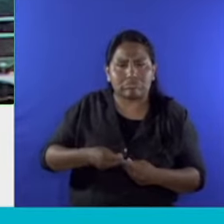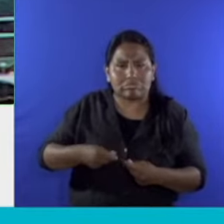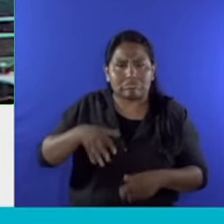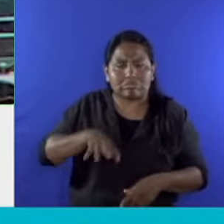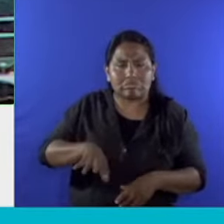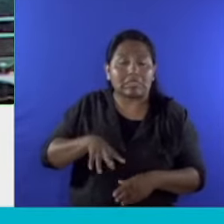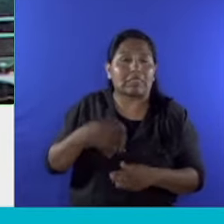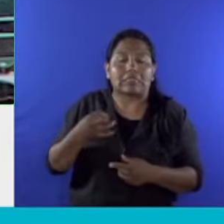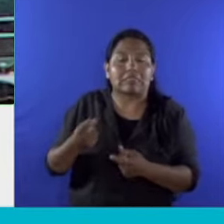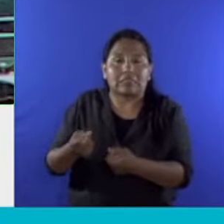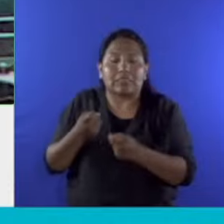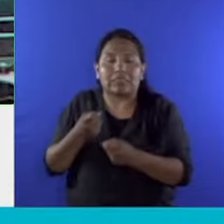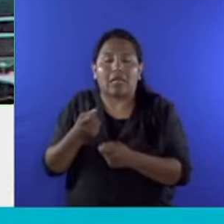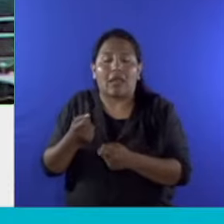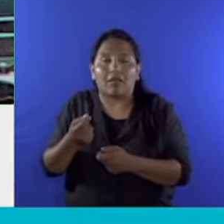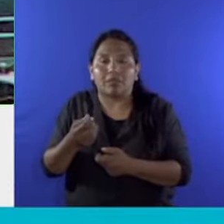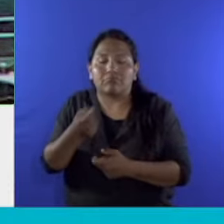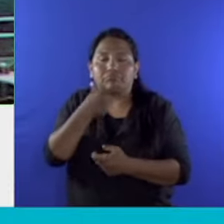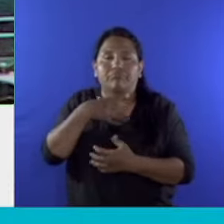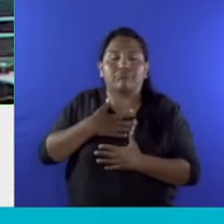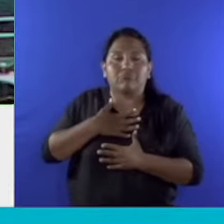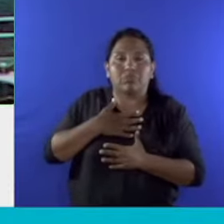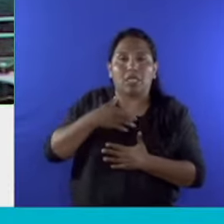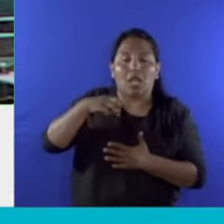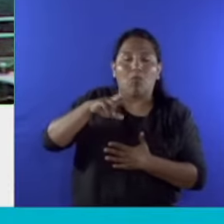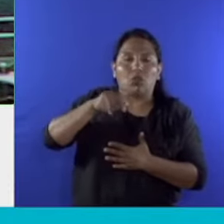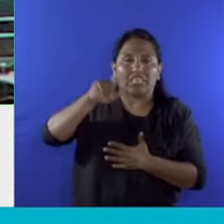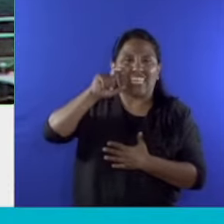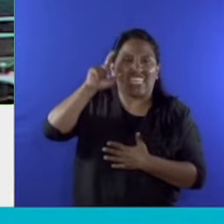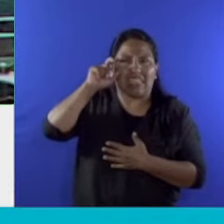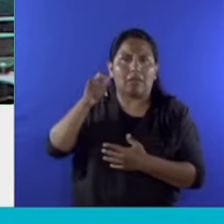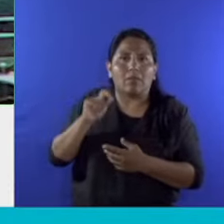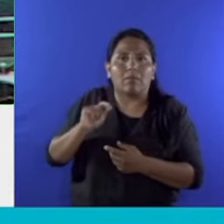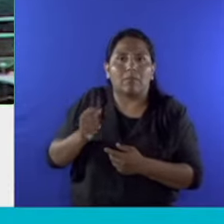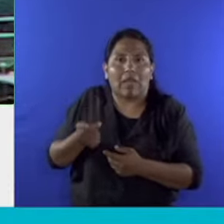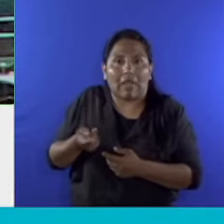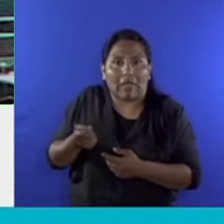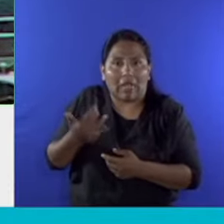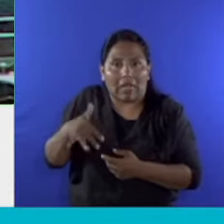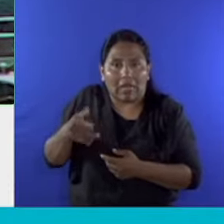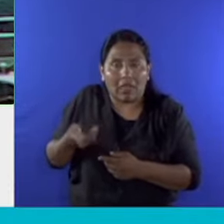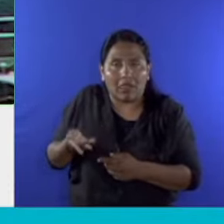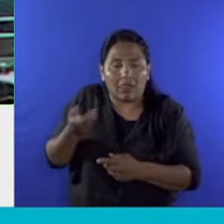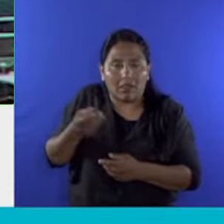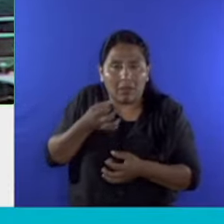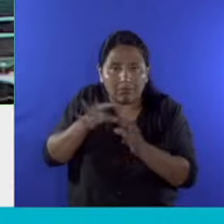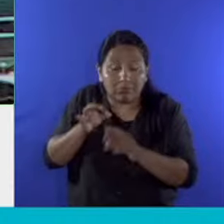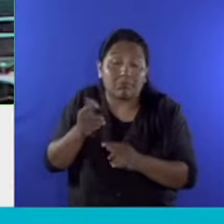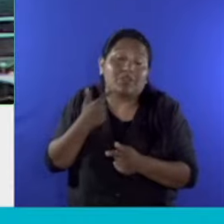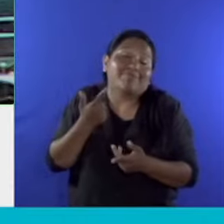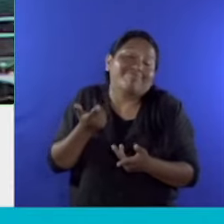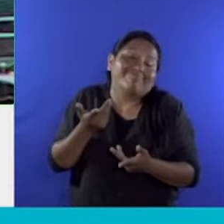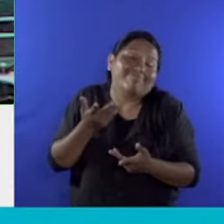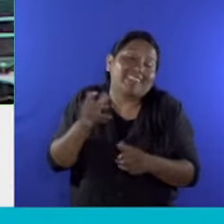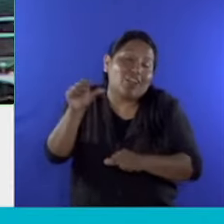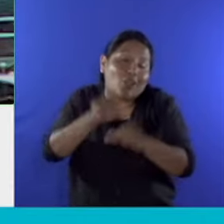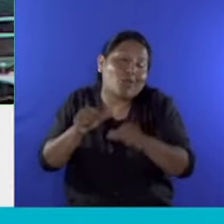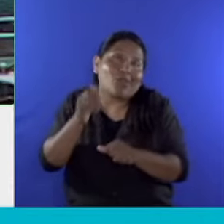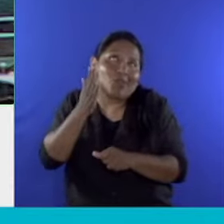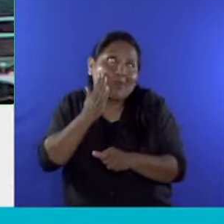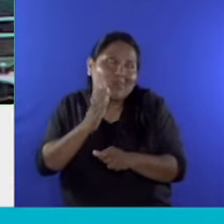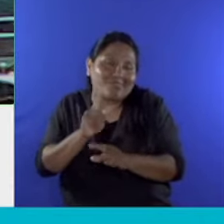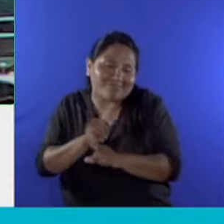requerían una proteína plasmática que la vendían cada vez más cara porque, como decíamos, la filantropía de los laboratorios